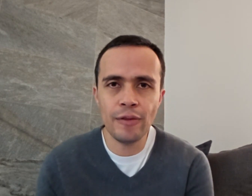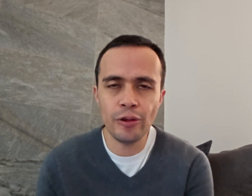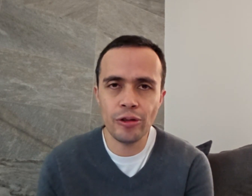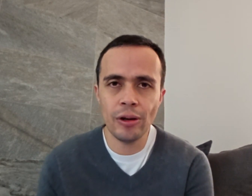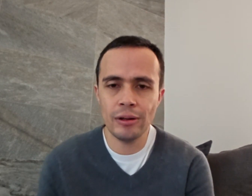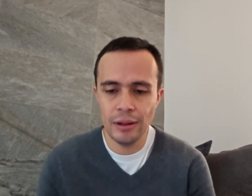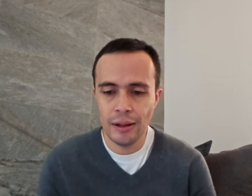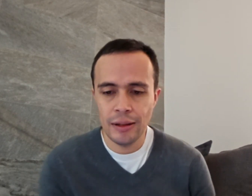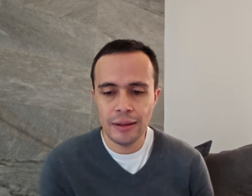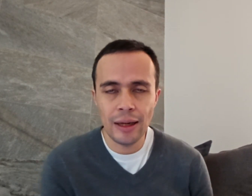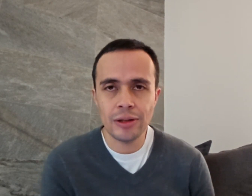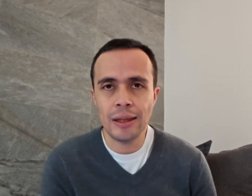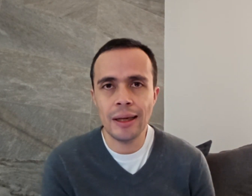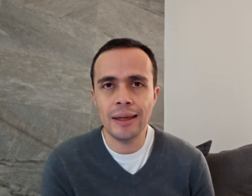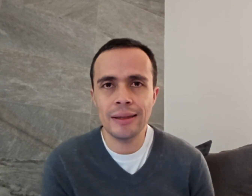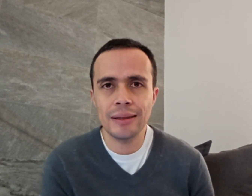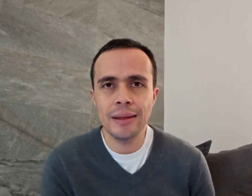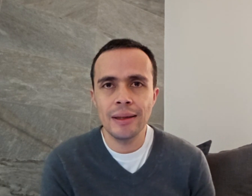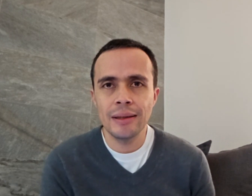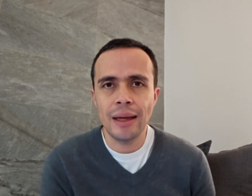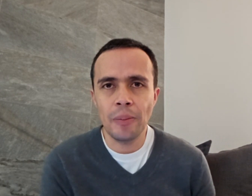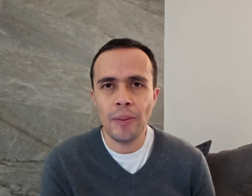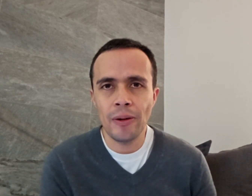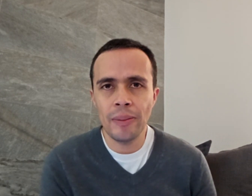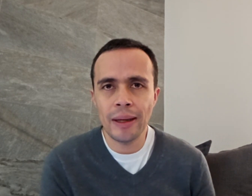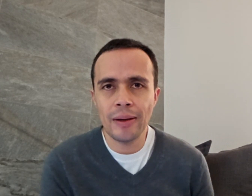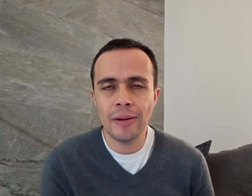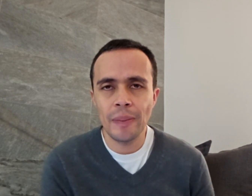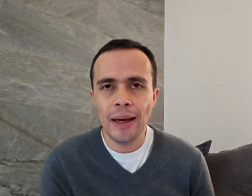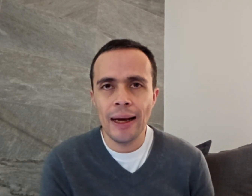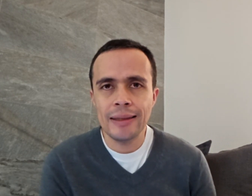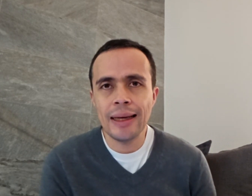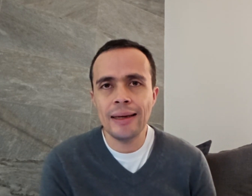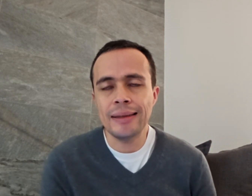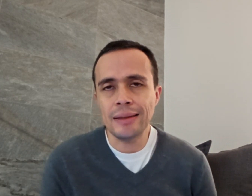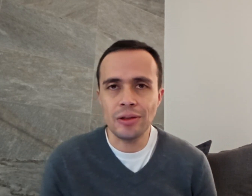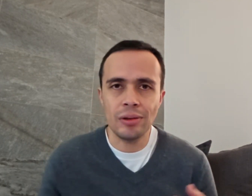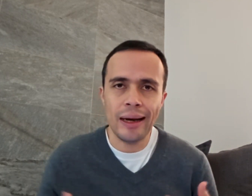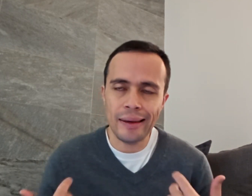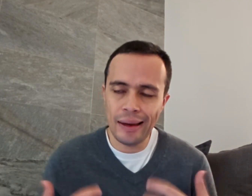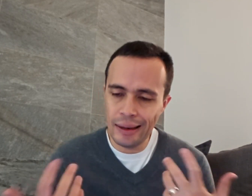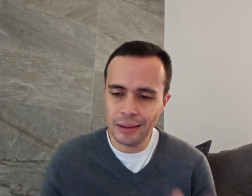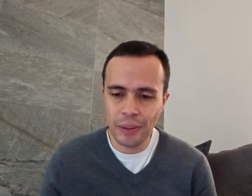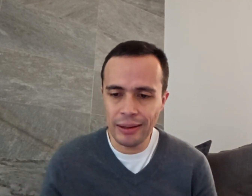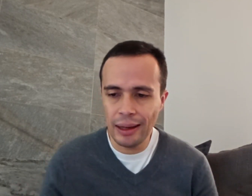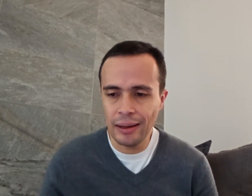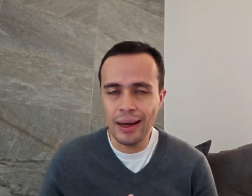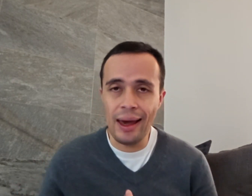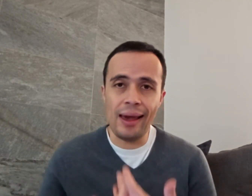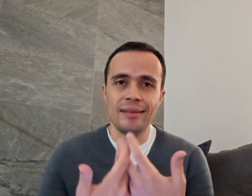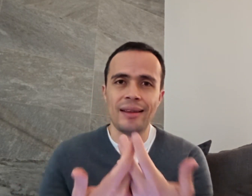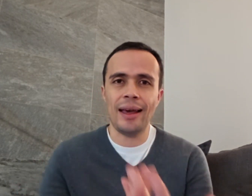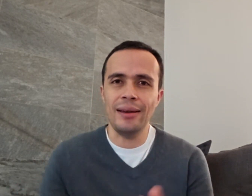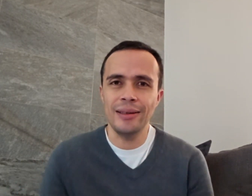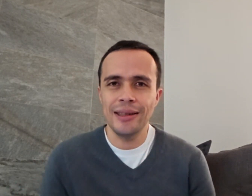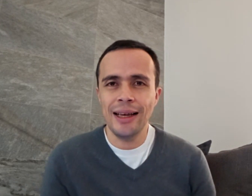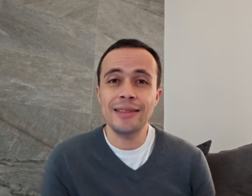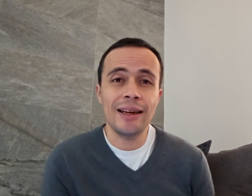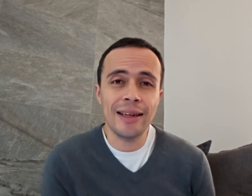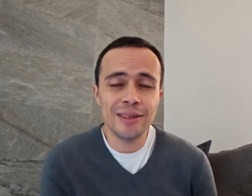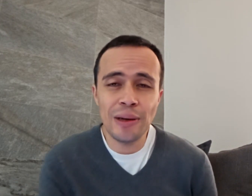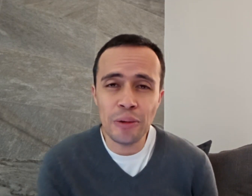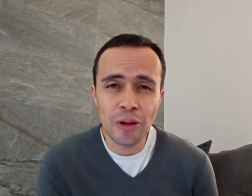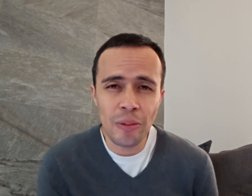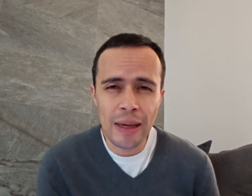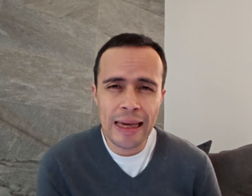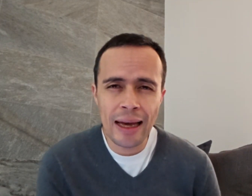sentenciar en función de los intereses del pueblo de México. Así que, insisto, hay quienes plantean, es que está